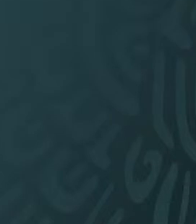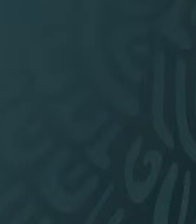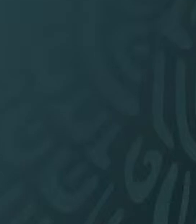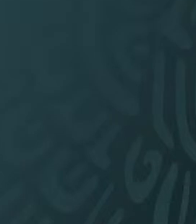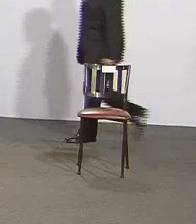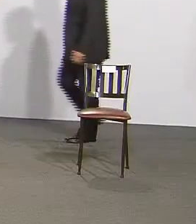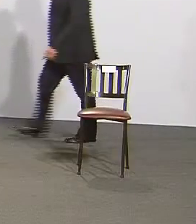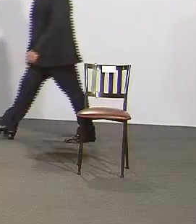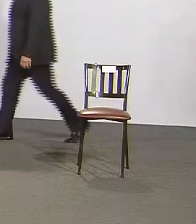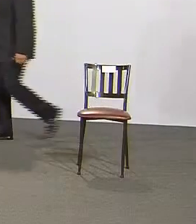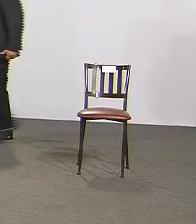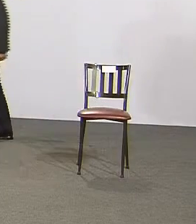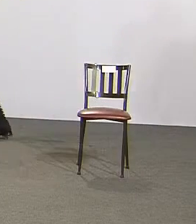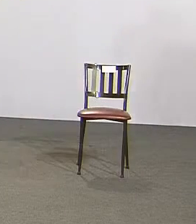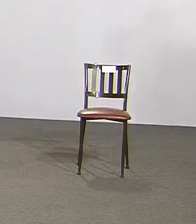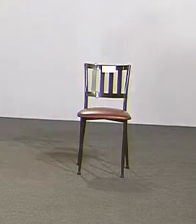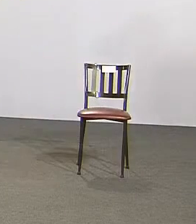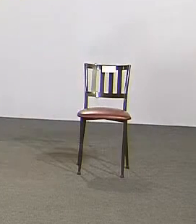Buenos días.